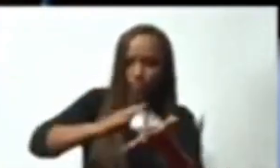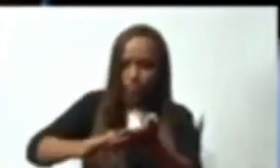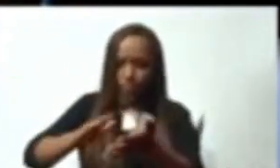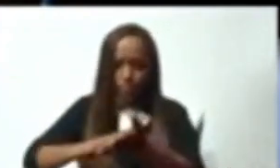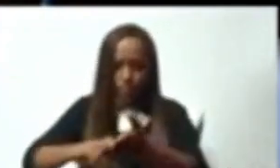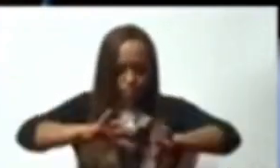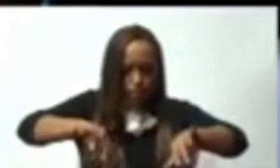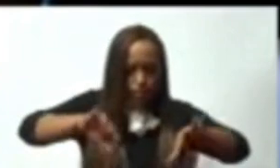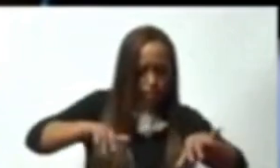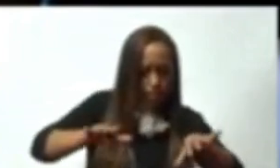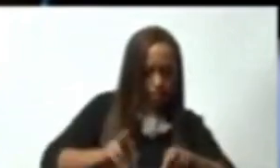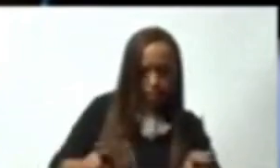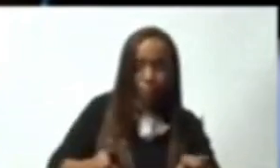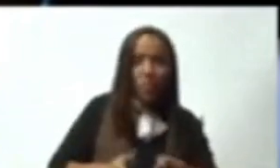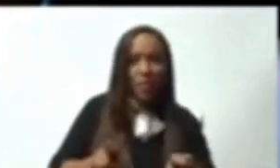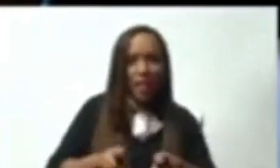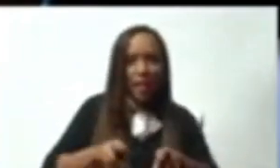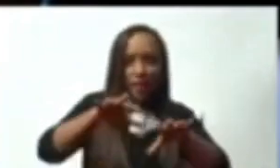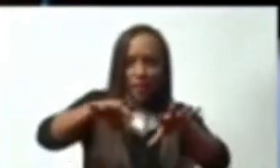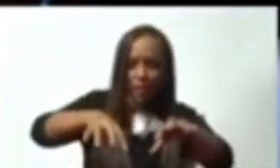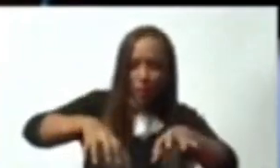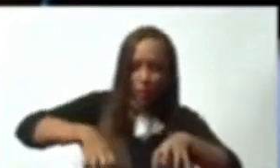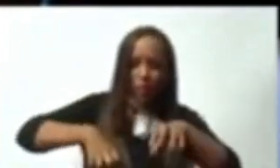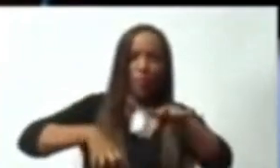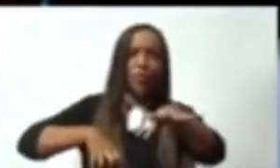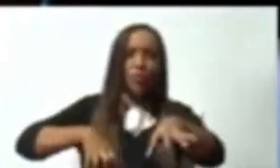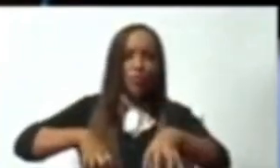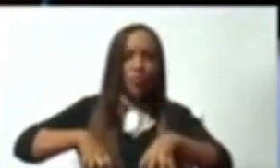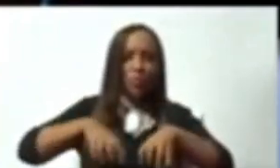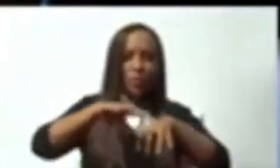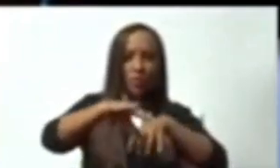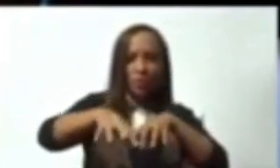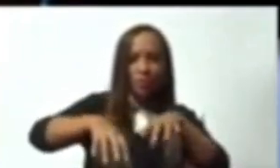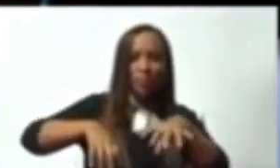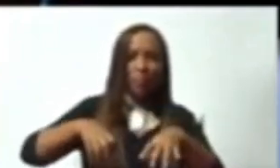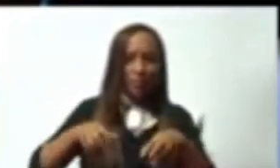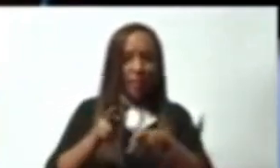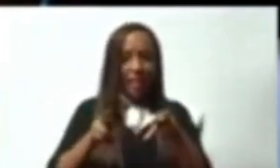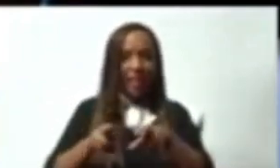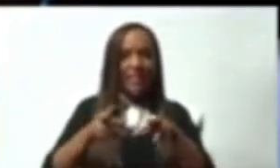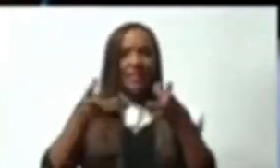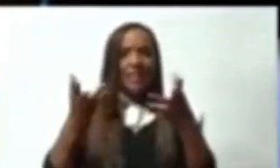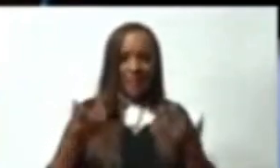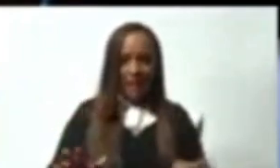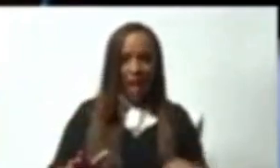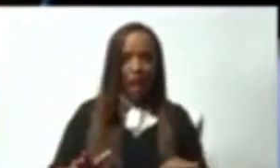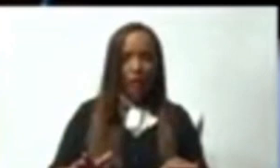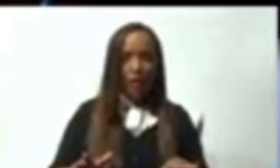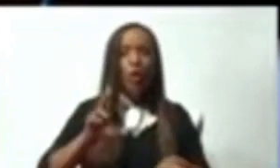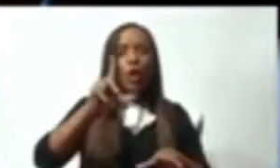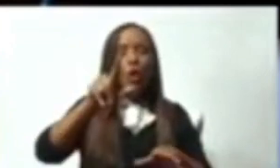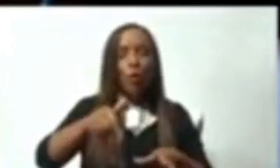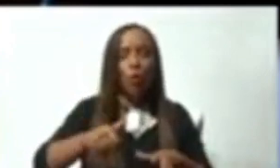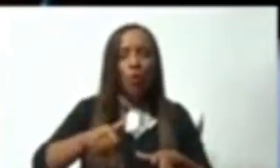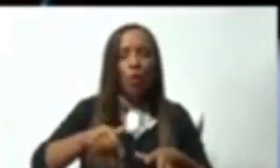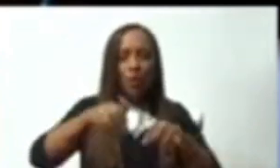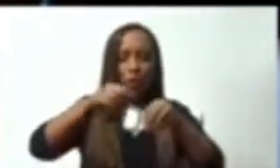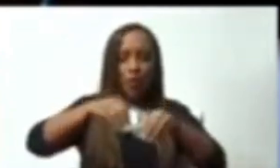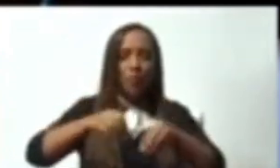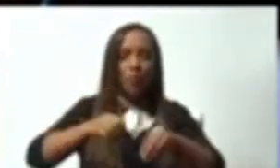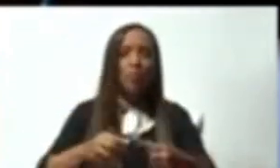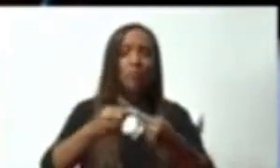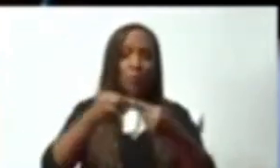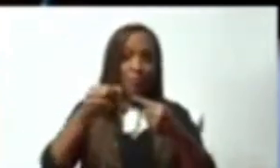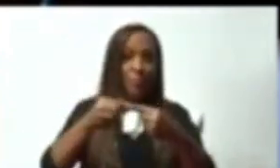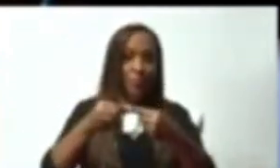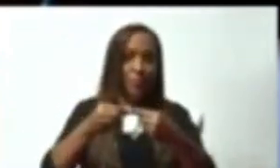siembra de habichuela, aún todavía esos operativos de preparación de tierra no se han iniciado. Si no se